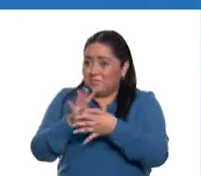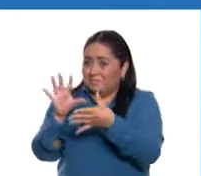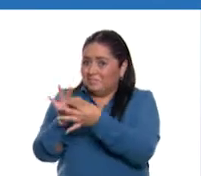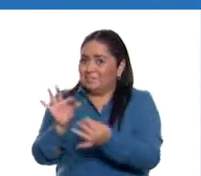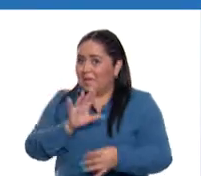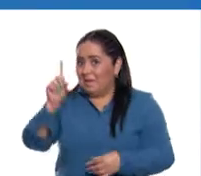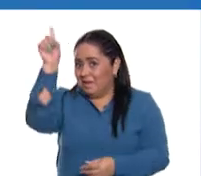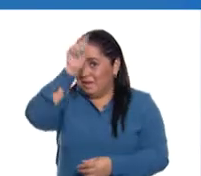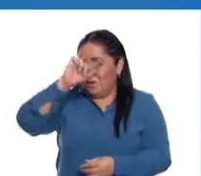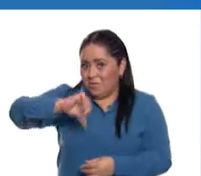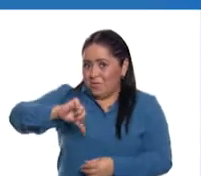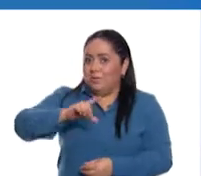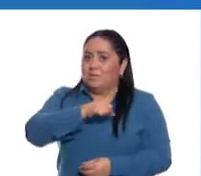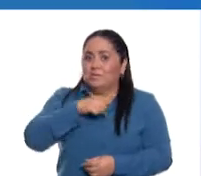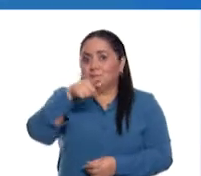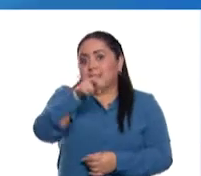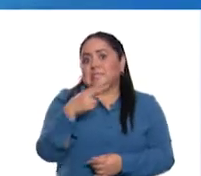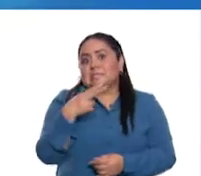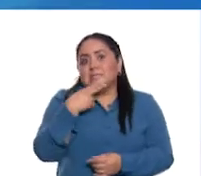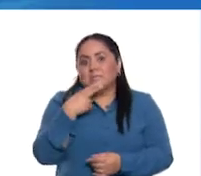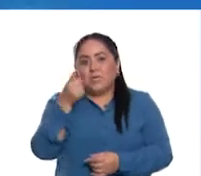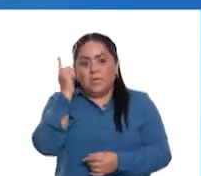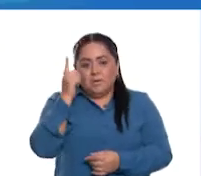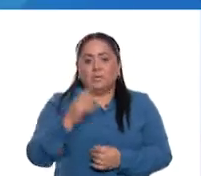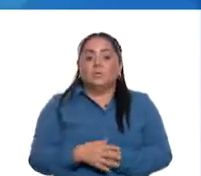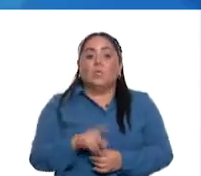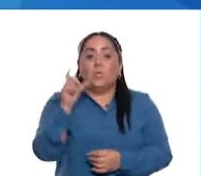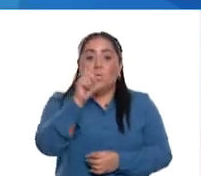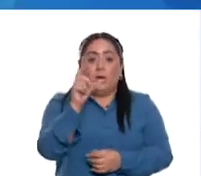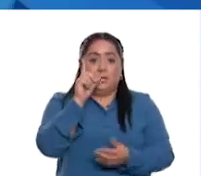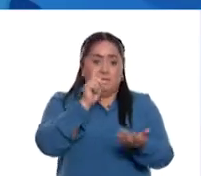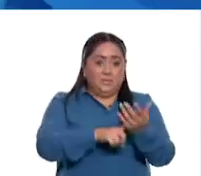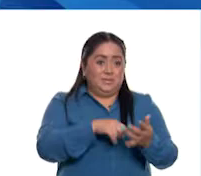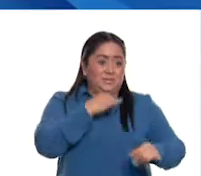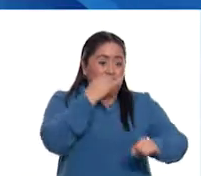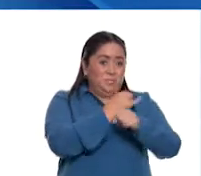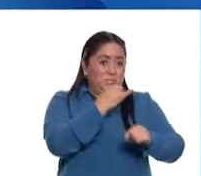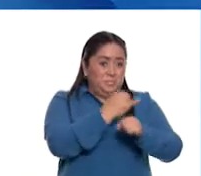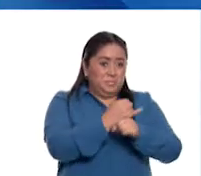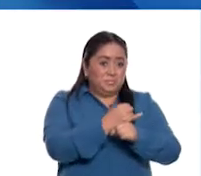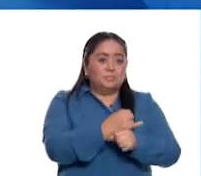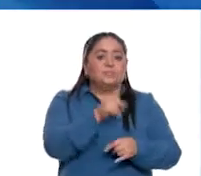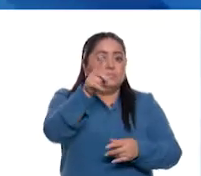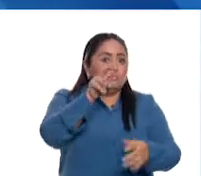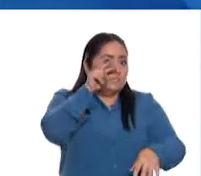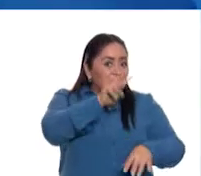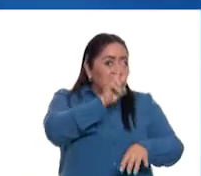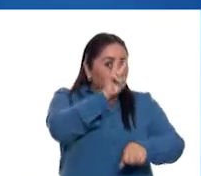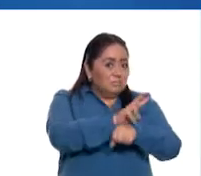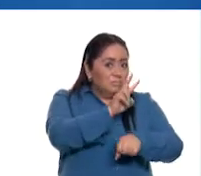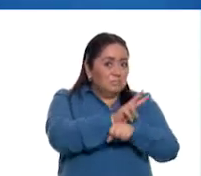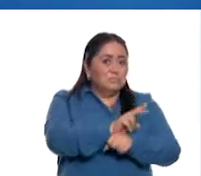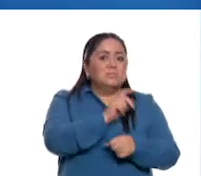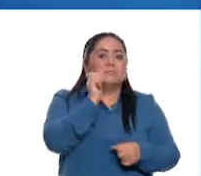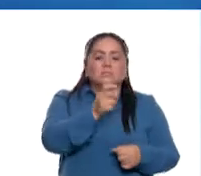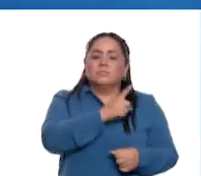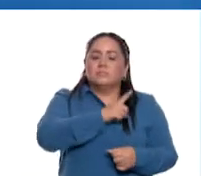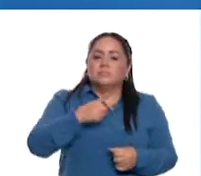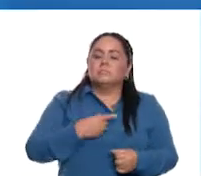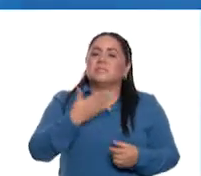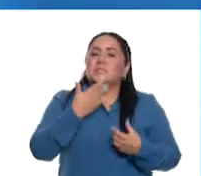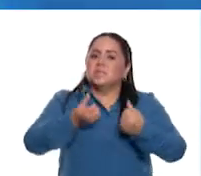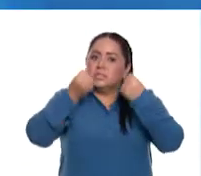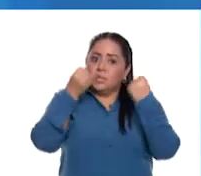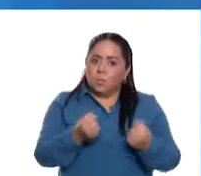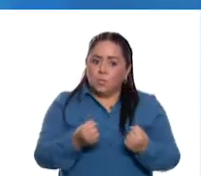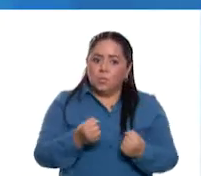los consejos de hoy te hayan sido de ayuda. Al navegar por el ciberespacio, verifica que los sitios que visitas sean